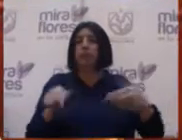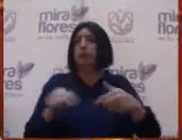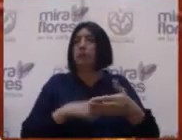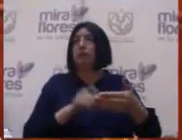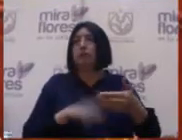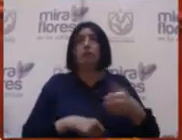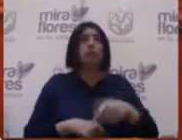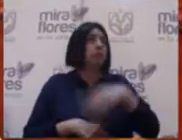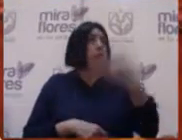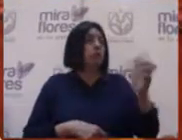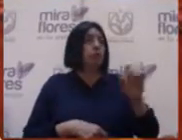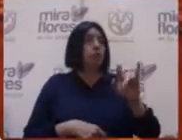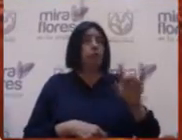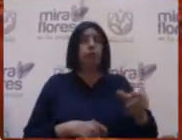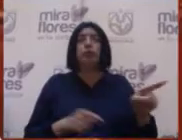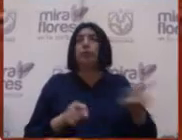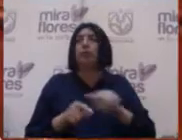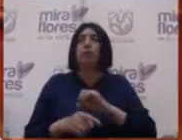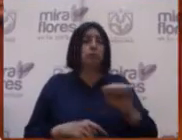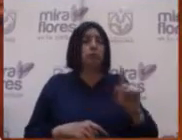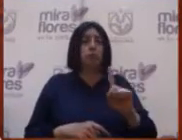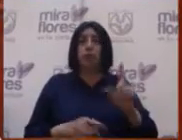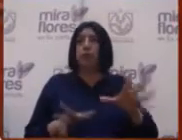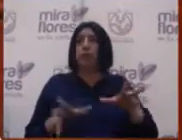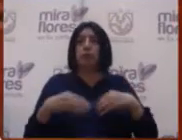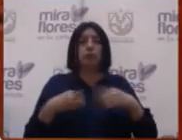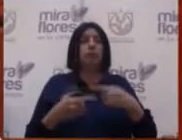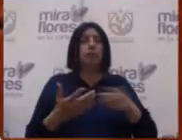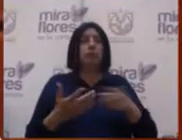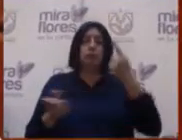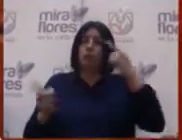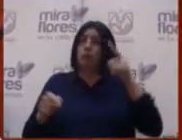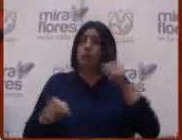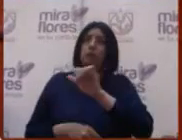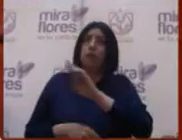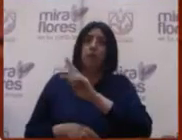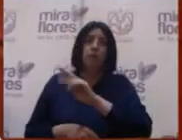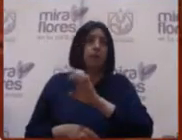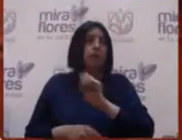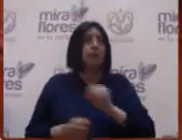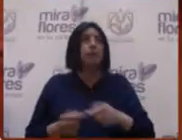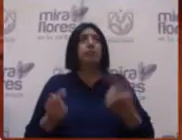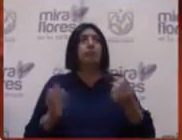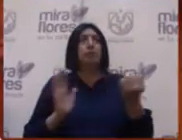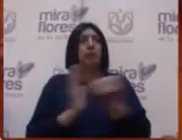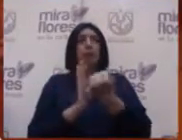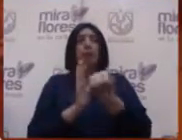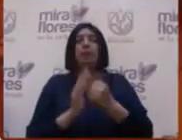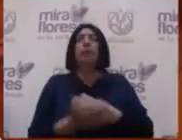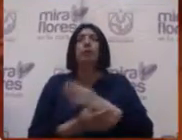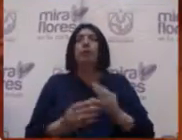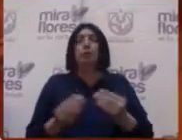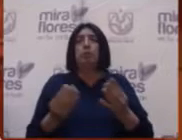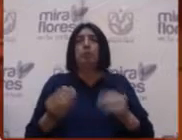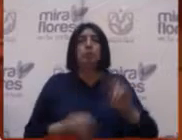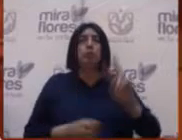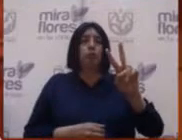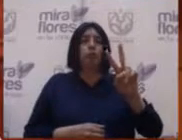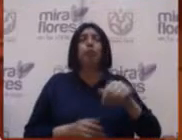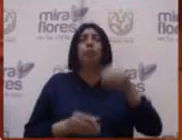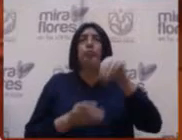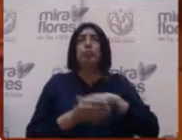firmó. Señor Sousa. Igualmente. Igualmente en contra porque está de acuerdo con el señor Albertis. Muy bien. Se ha aprobado entonces por mayoría con 2 votos en